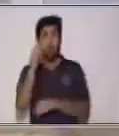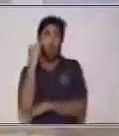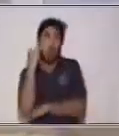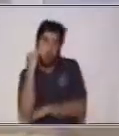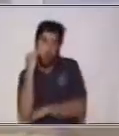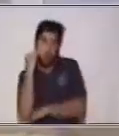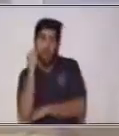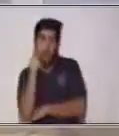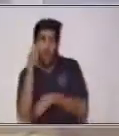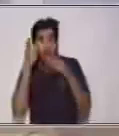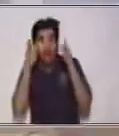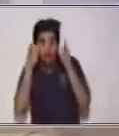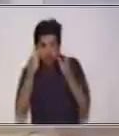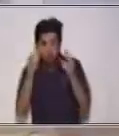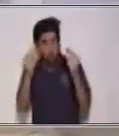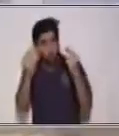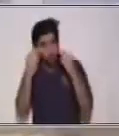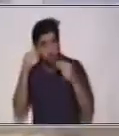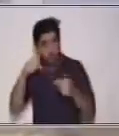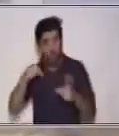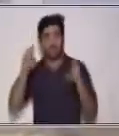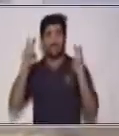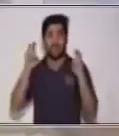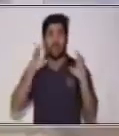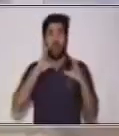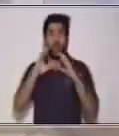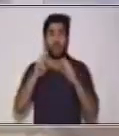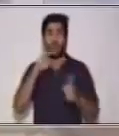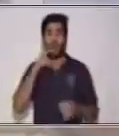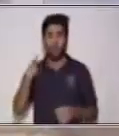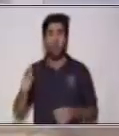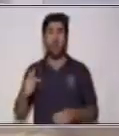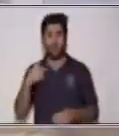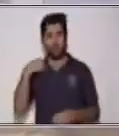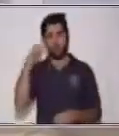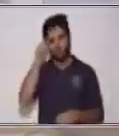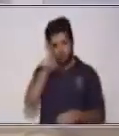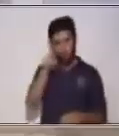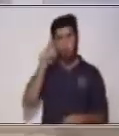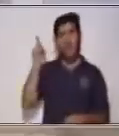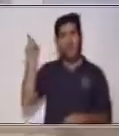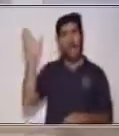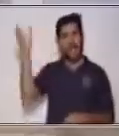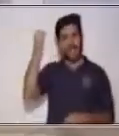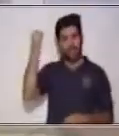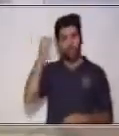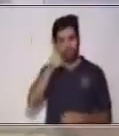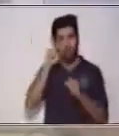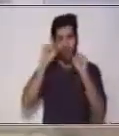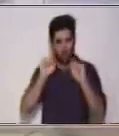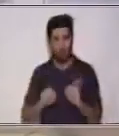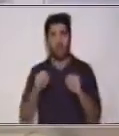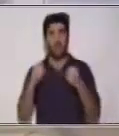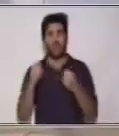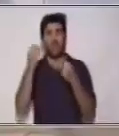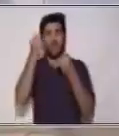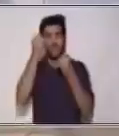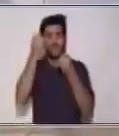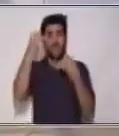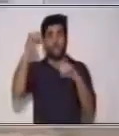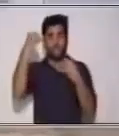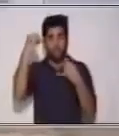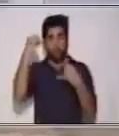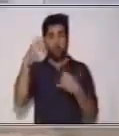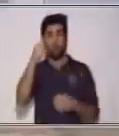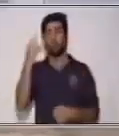animado, escuchando la clase de comunicación y el lenguaje, te reto a que hagas un informe. Número uno, busca un